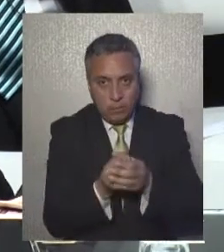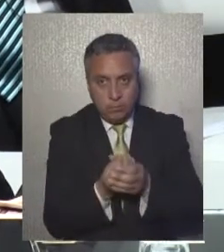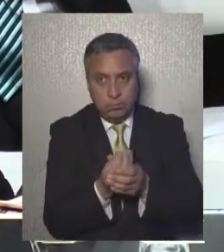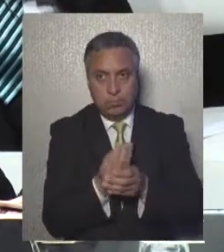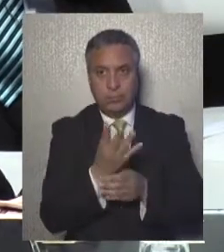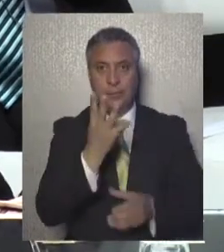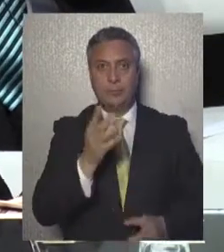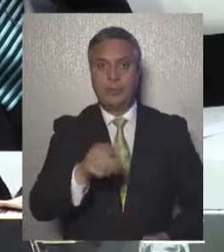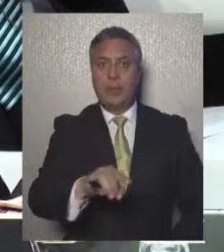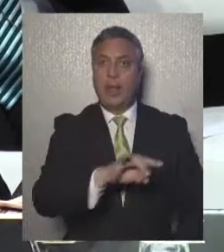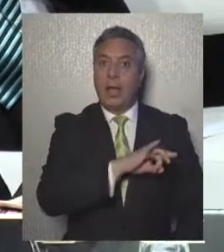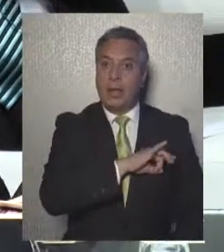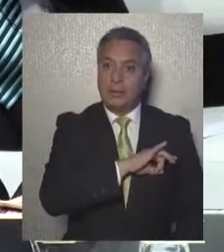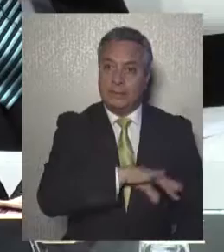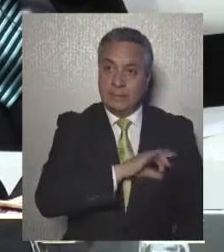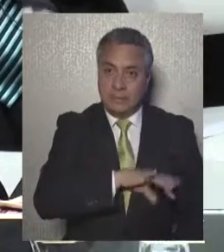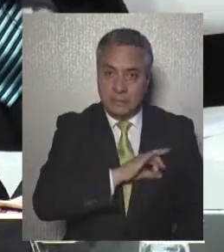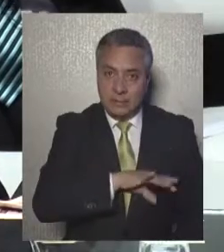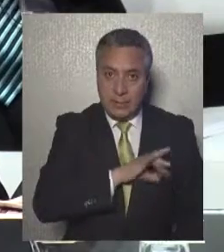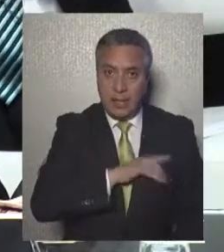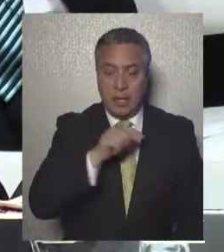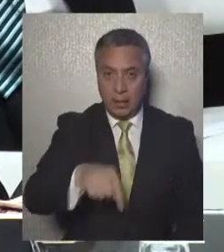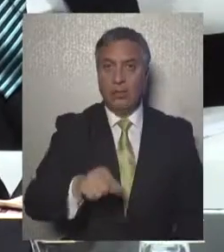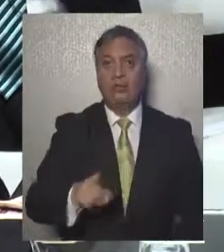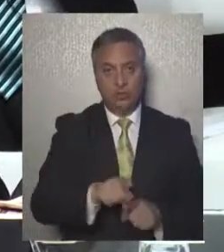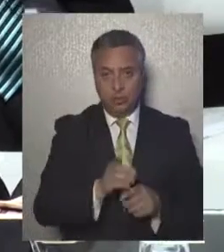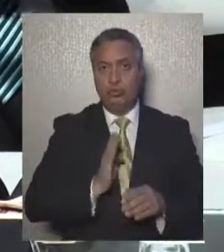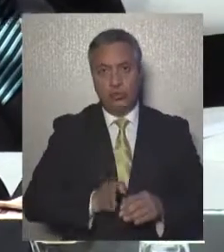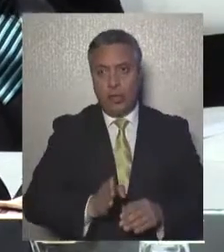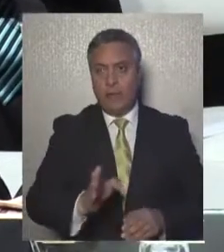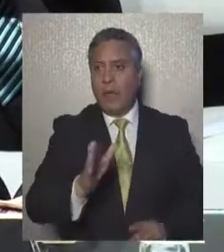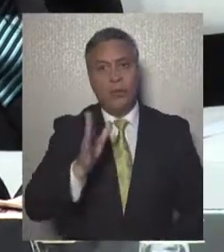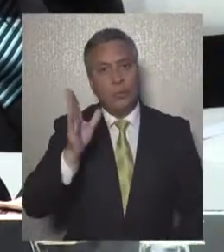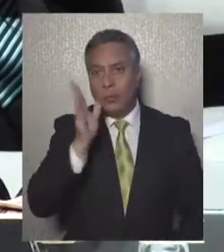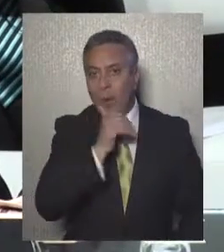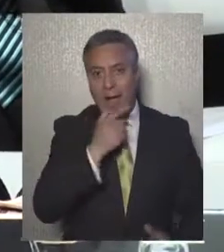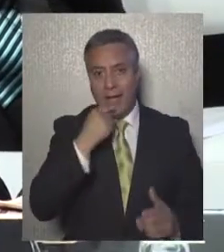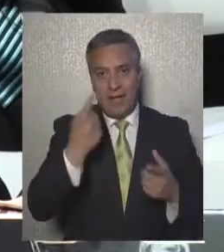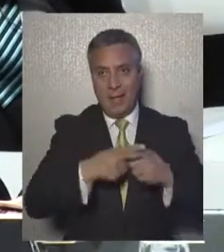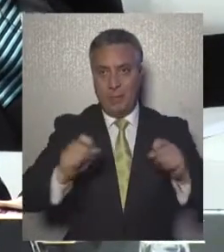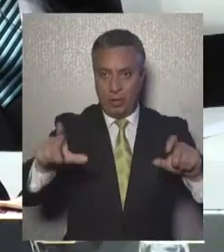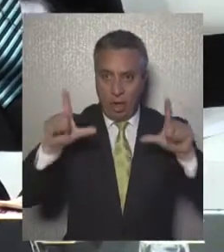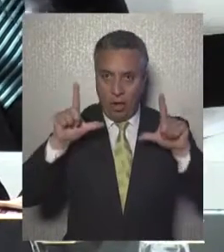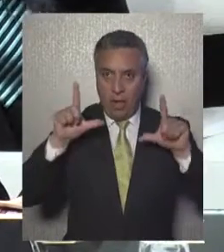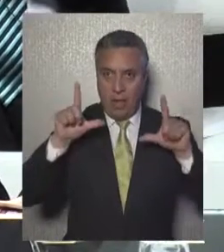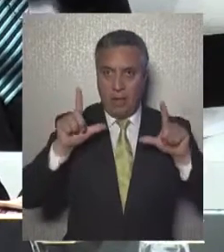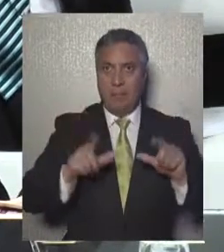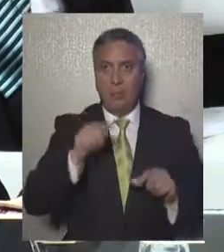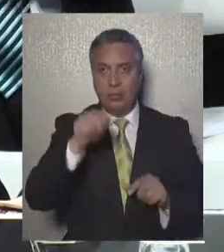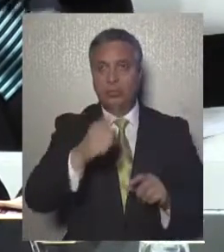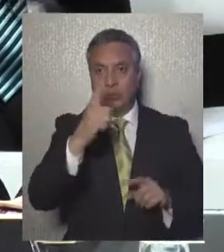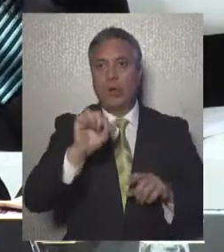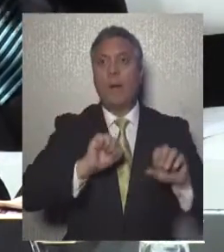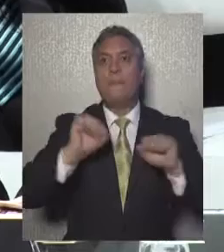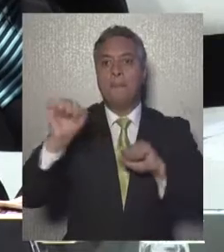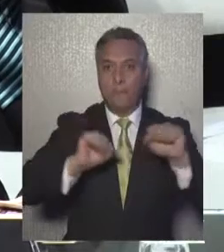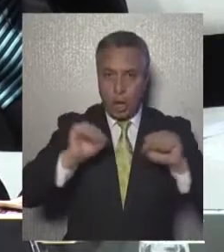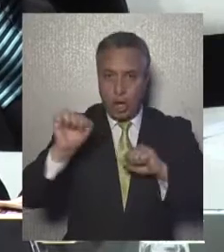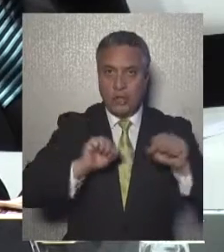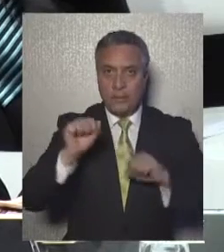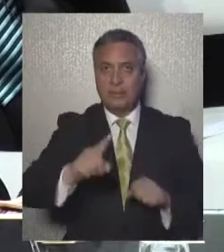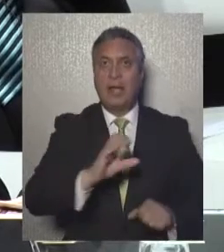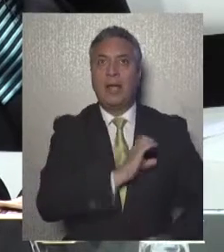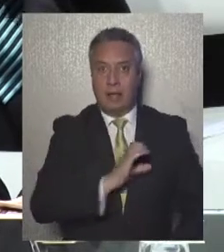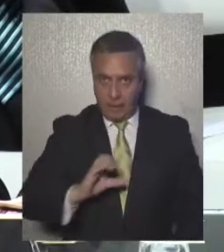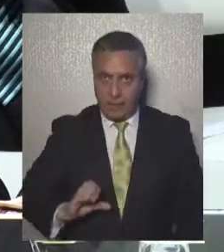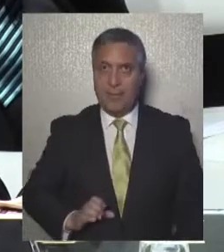Y en Chile, yo diría que todavía no tiene ese protagonismo, pero una política que ha sido una política de